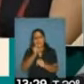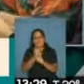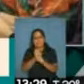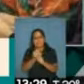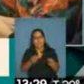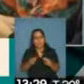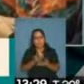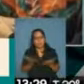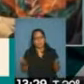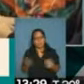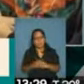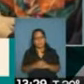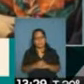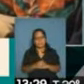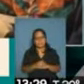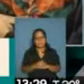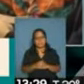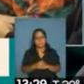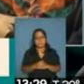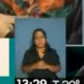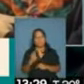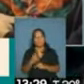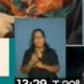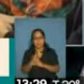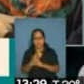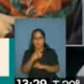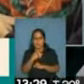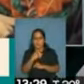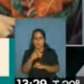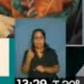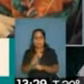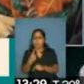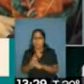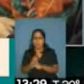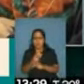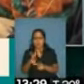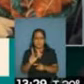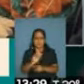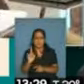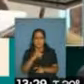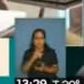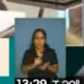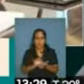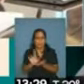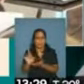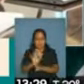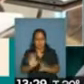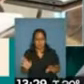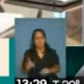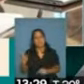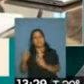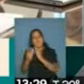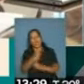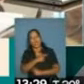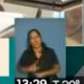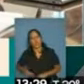administración es que primero, que no haya despidos, que eso ya le garantizó el gobernador, que no va a haber despidos de ningún tipo. Y